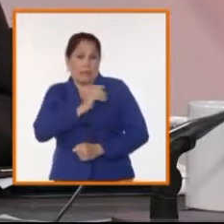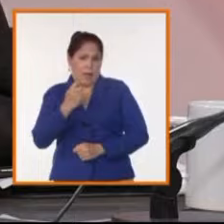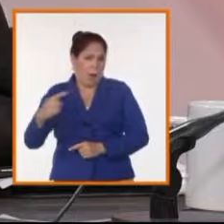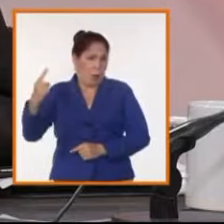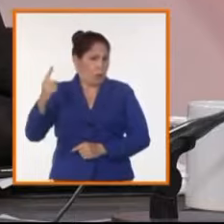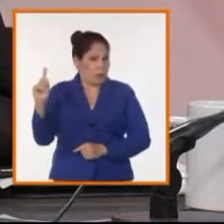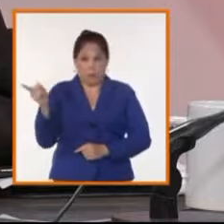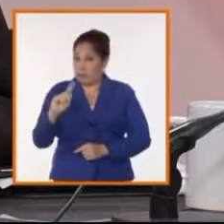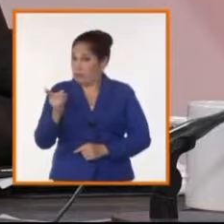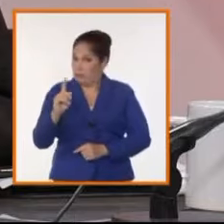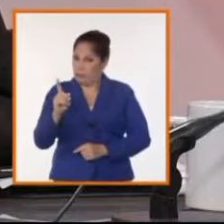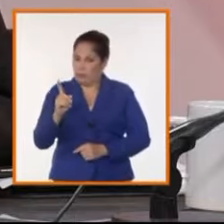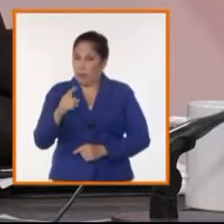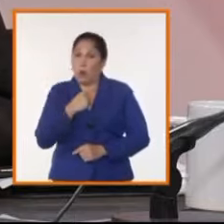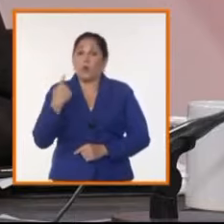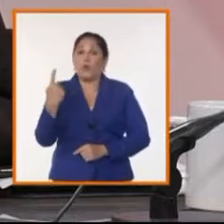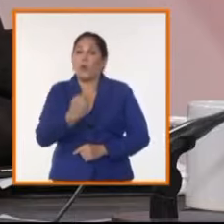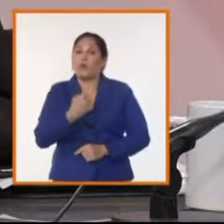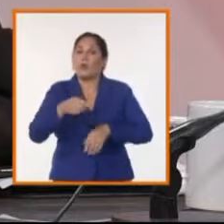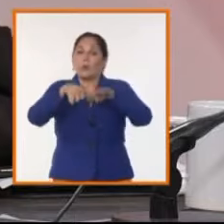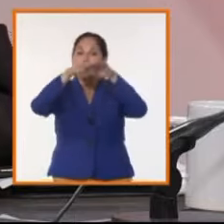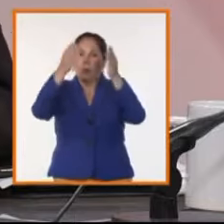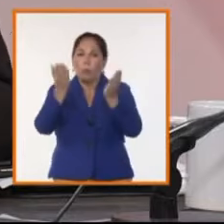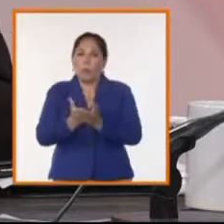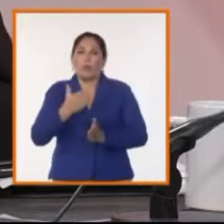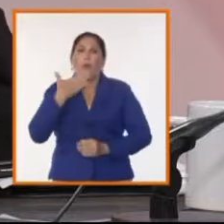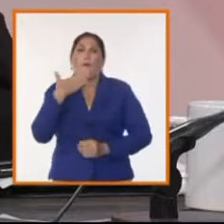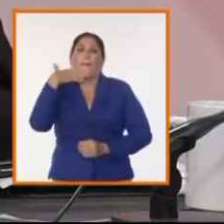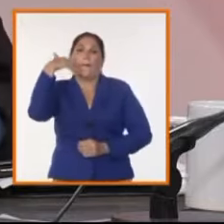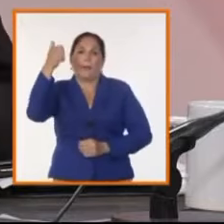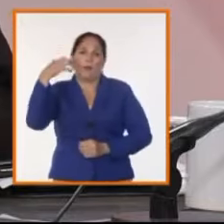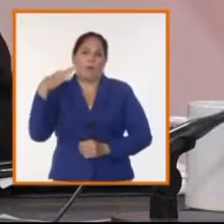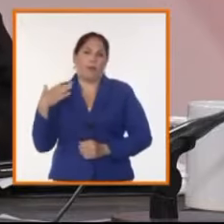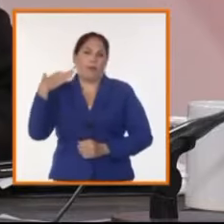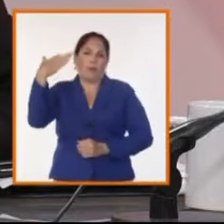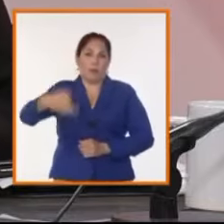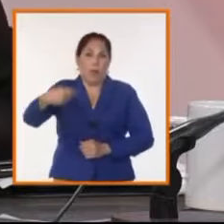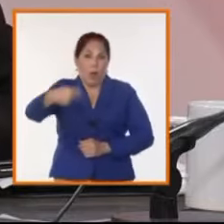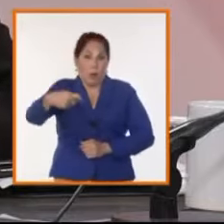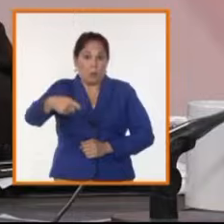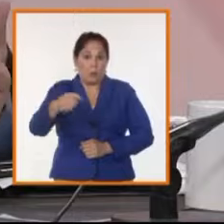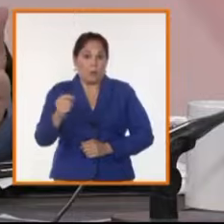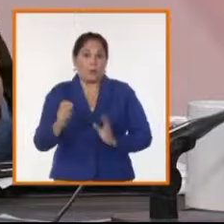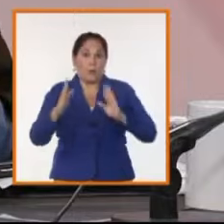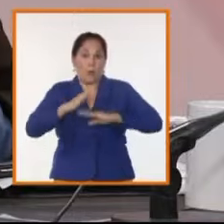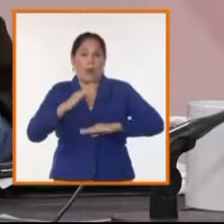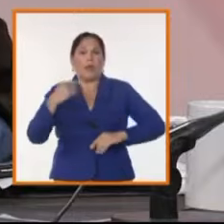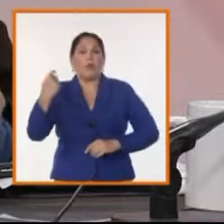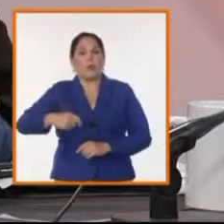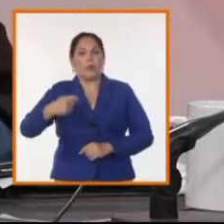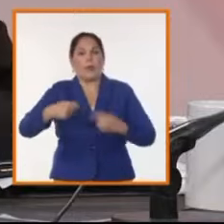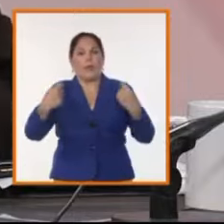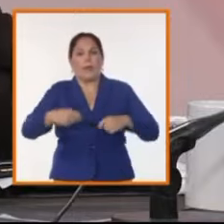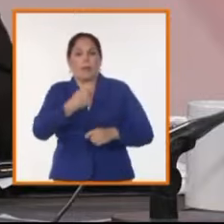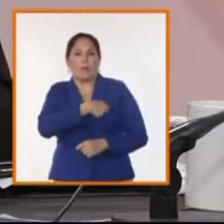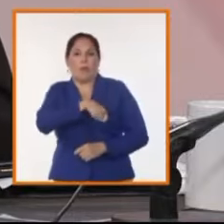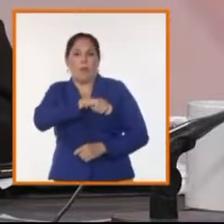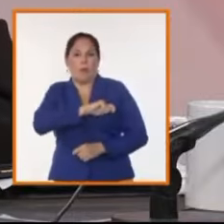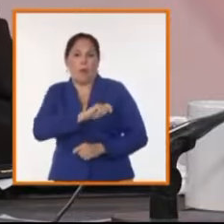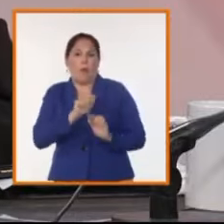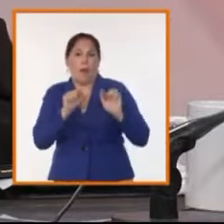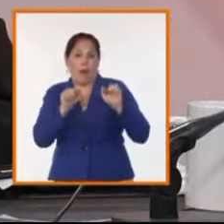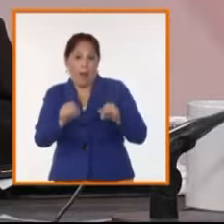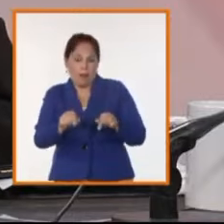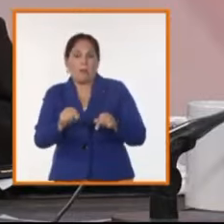también si tendremos o no un mundo mejor hacia el futuro si Habrá justicia o no Habrá justicia si está el derecho de los pueblos a existir Pues